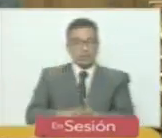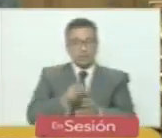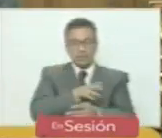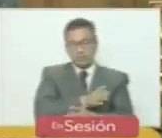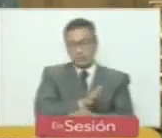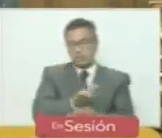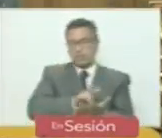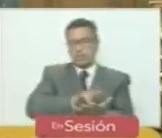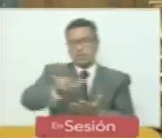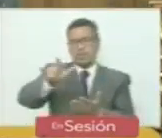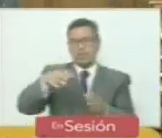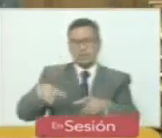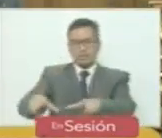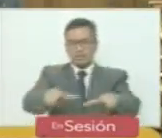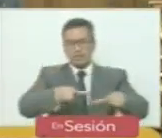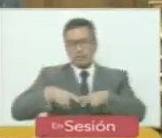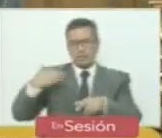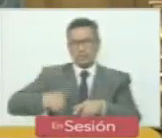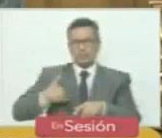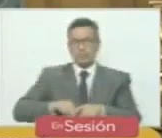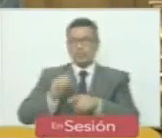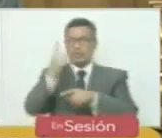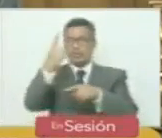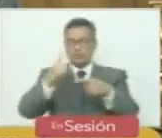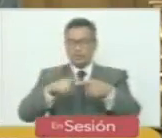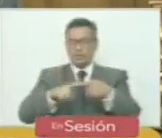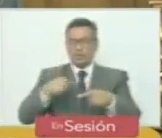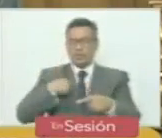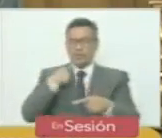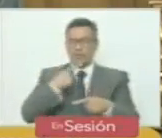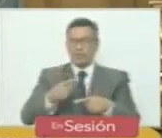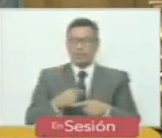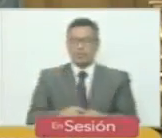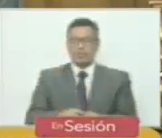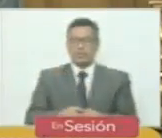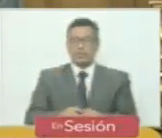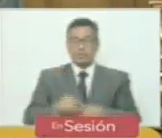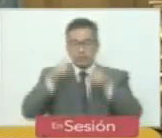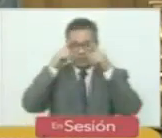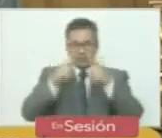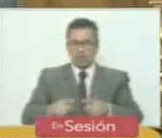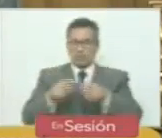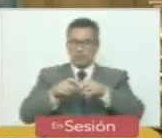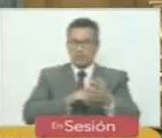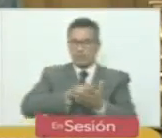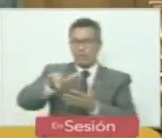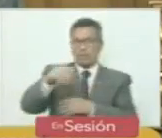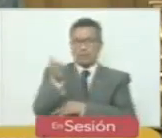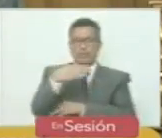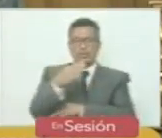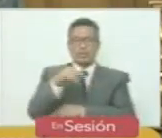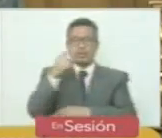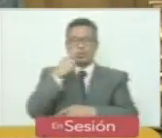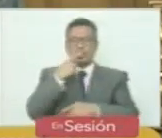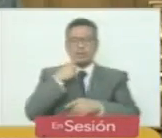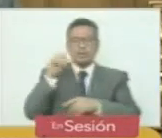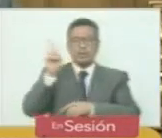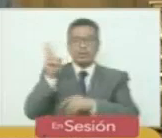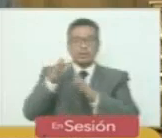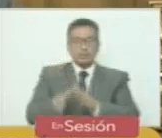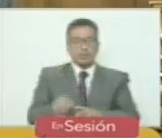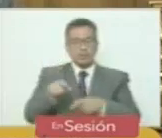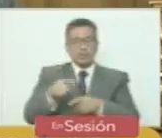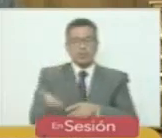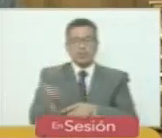del territorio argentino. La primera de ellas dice, se ha determinado que el avión es de bandera venezolana y de una empresa estatal venezolana, por